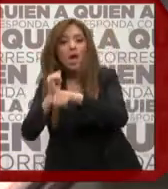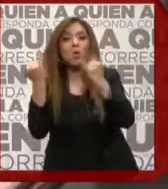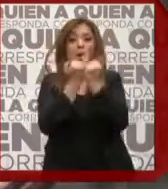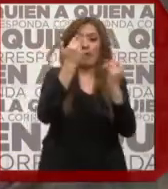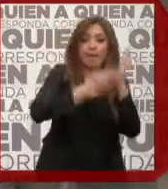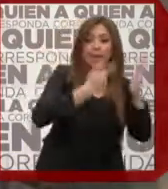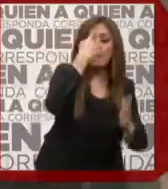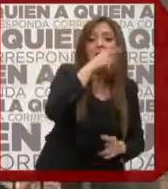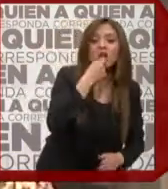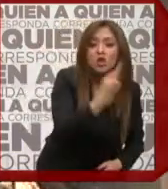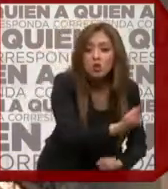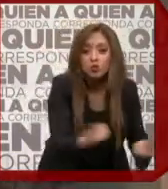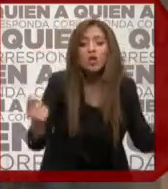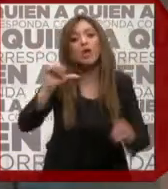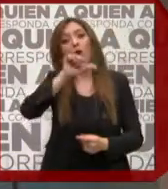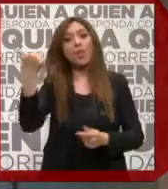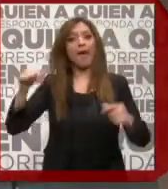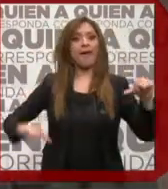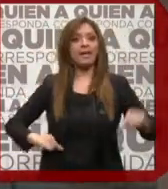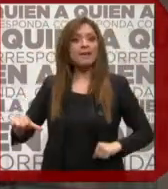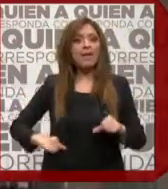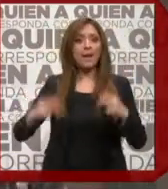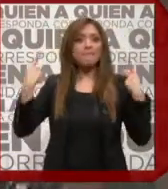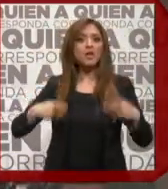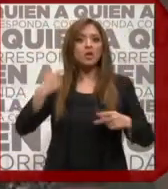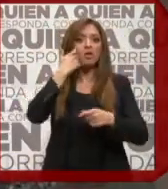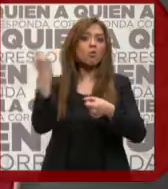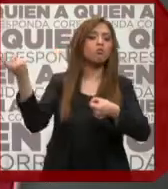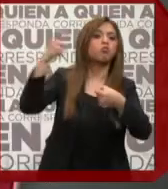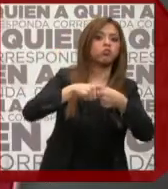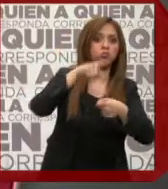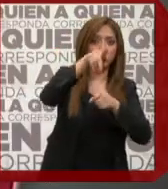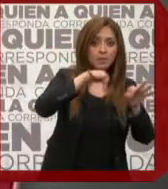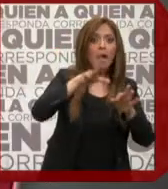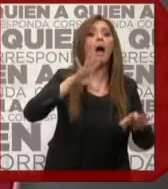así como actividades especiales para sus afiliados. Cuenta con una